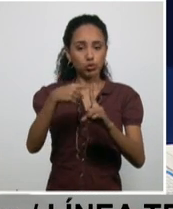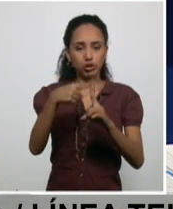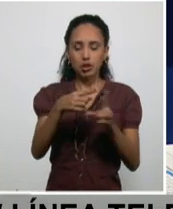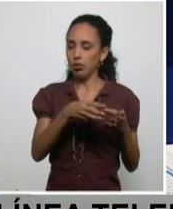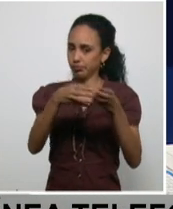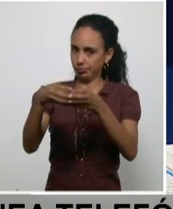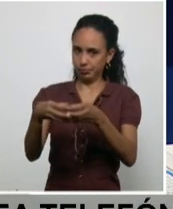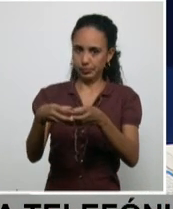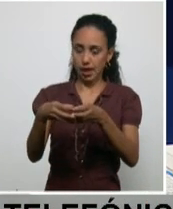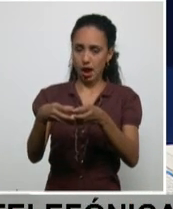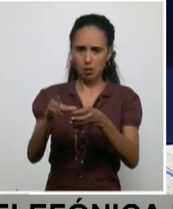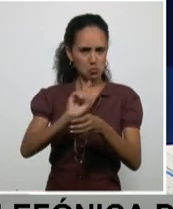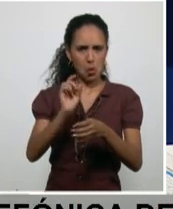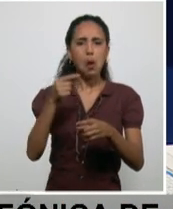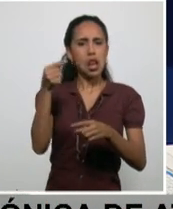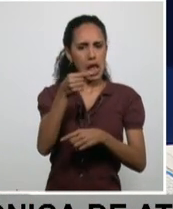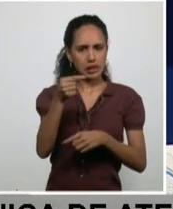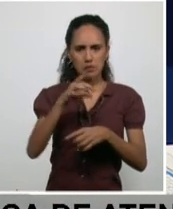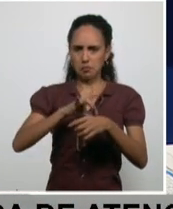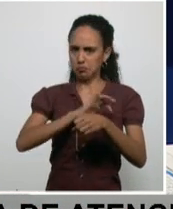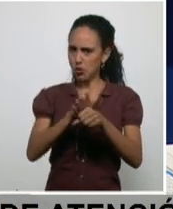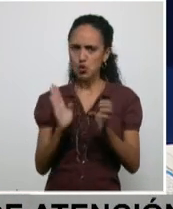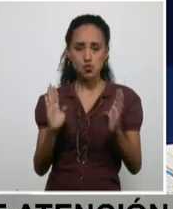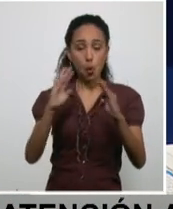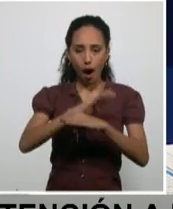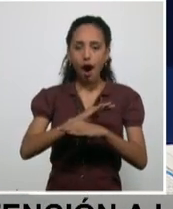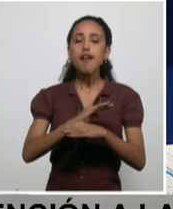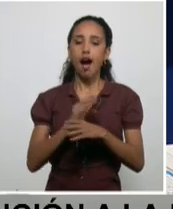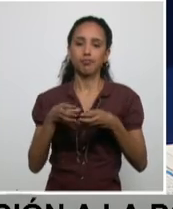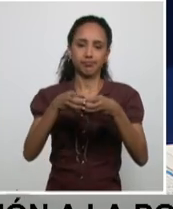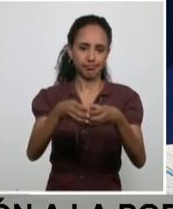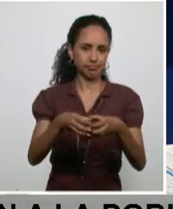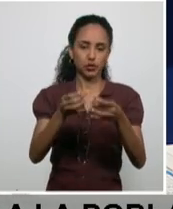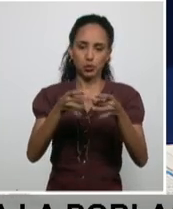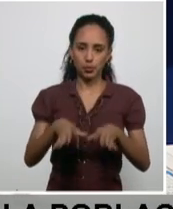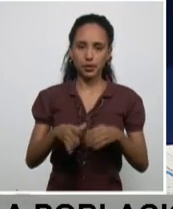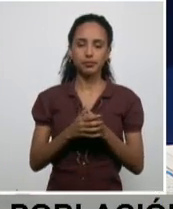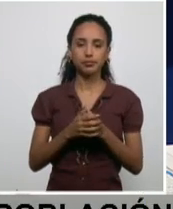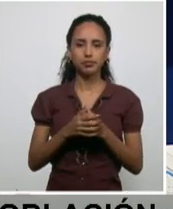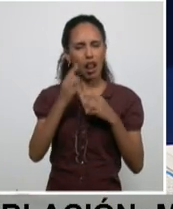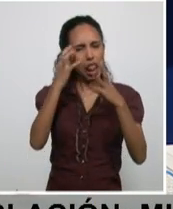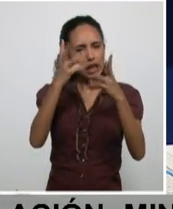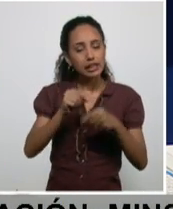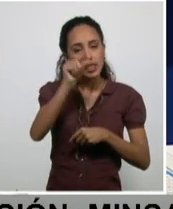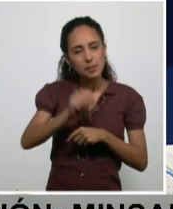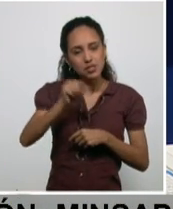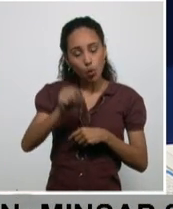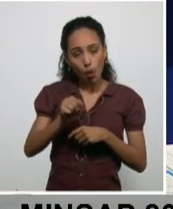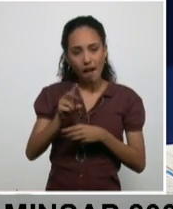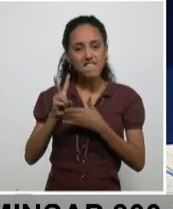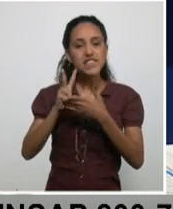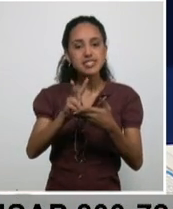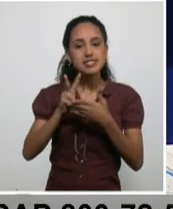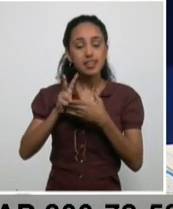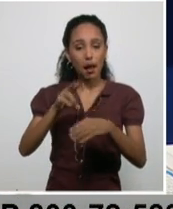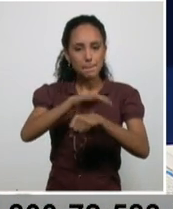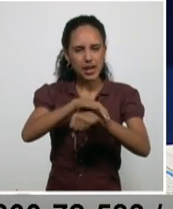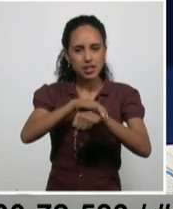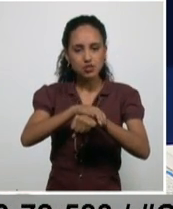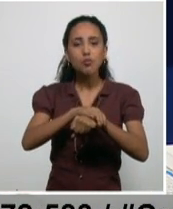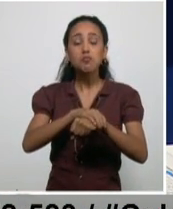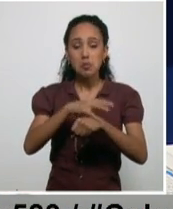sintomatología. Se limita el número de personas que participan en las visitas. Se reforzaron las